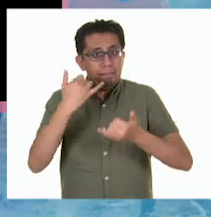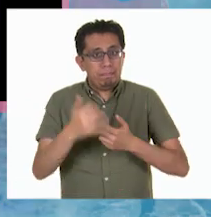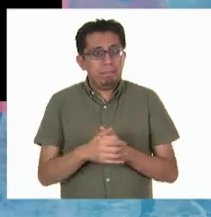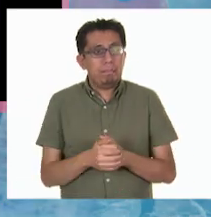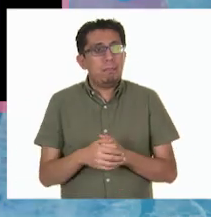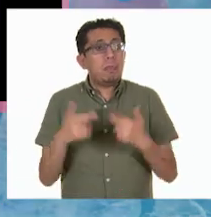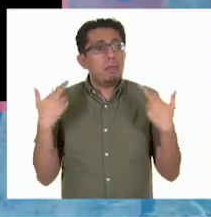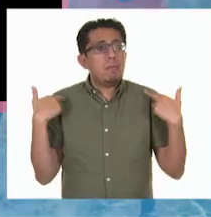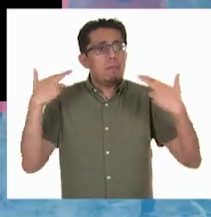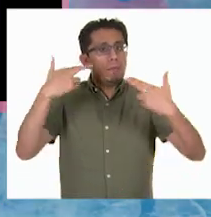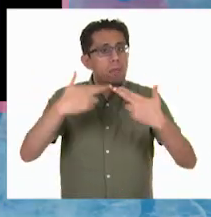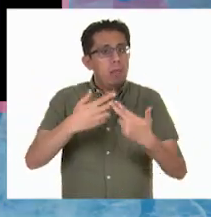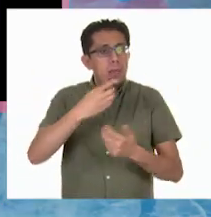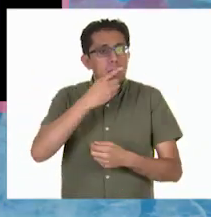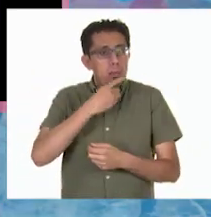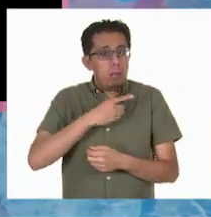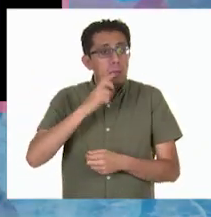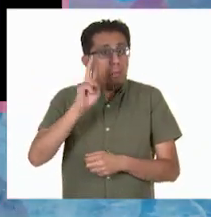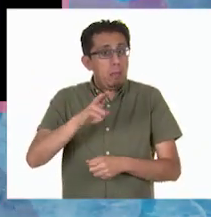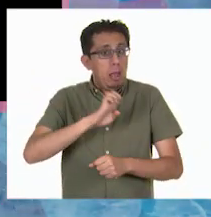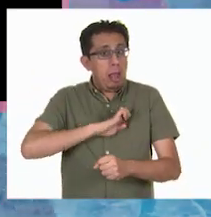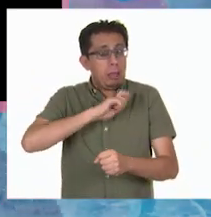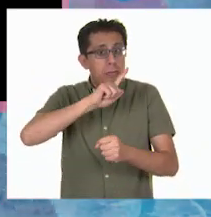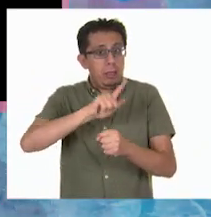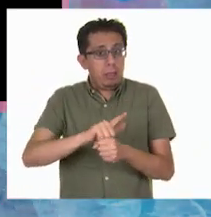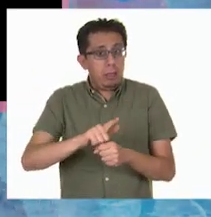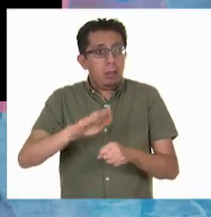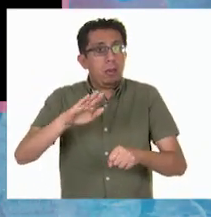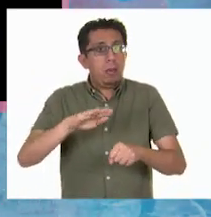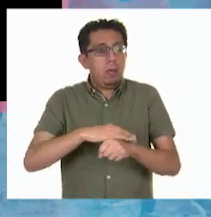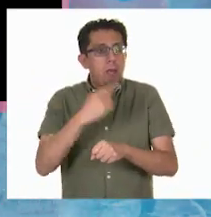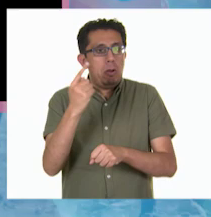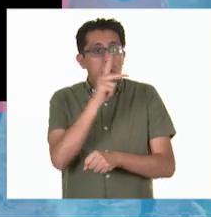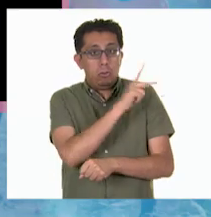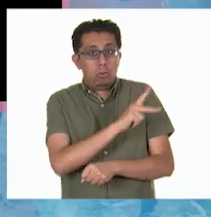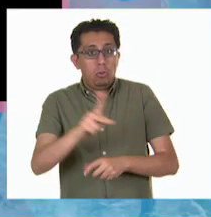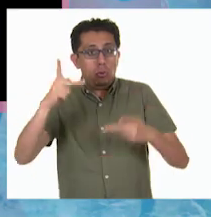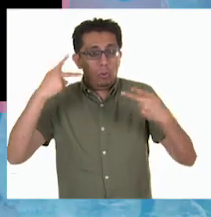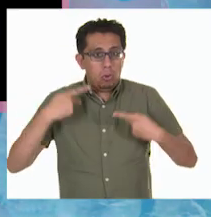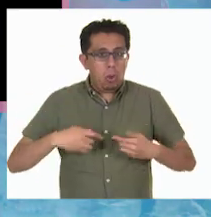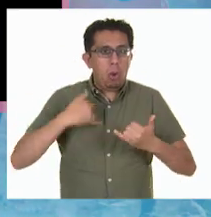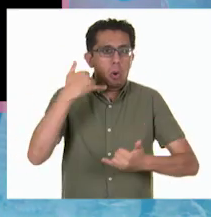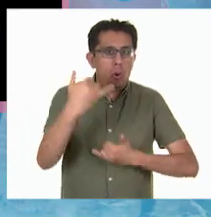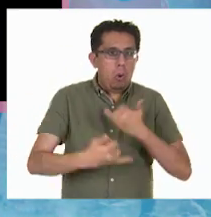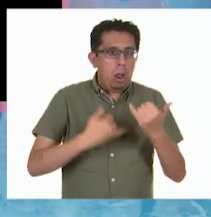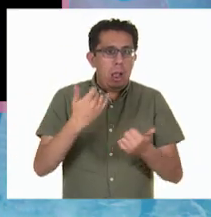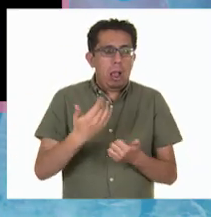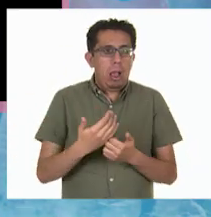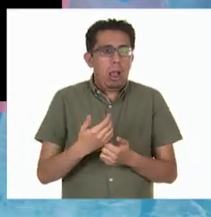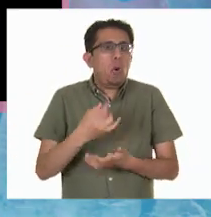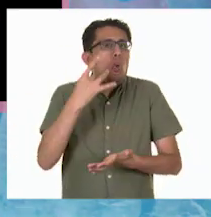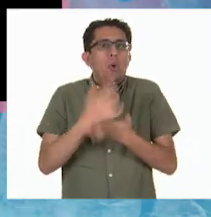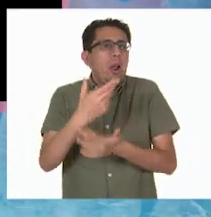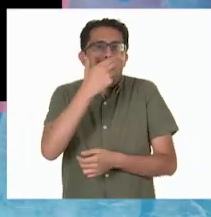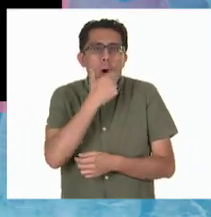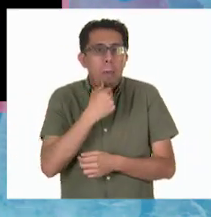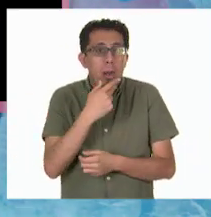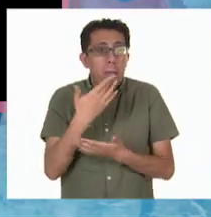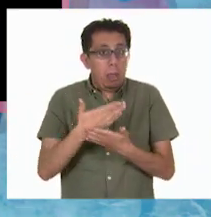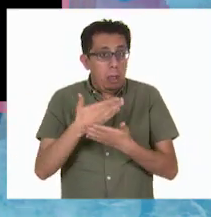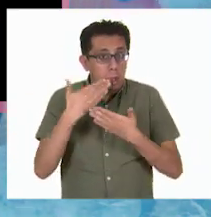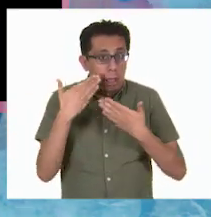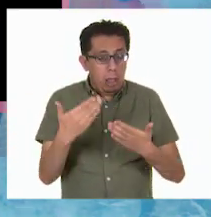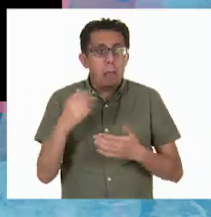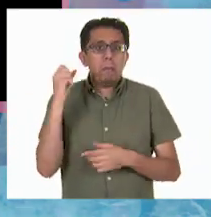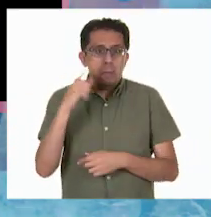Dice mi maestro que aquí es especial porque todo el mundo, los juegos, antes siempre fueron para hombres. Y ahora